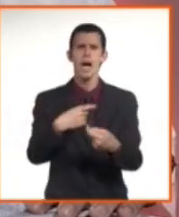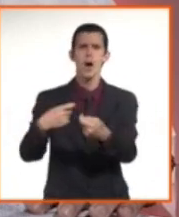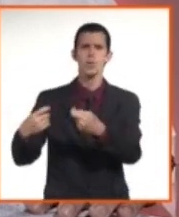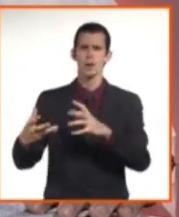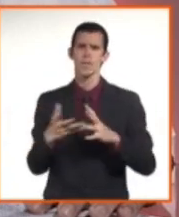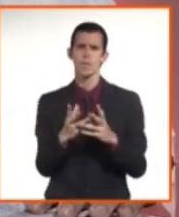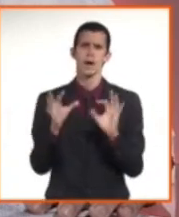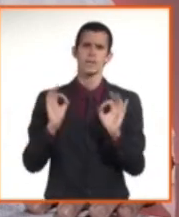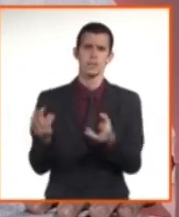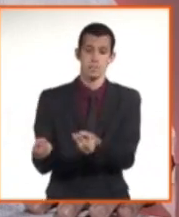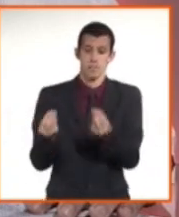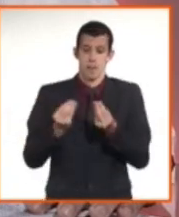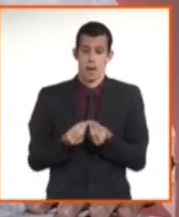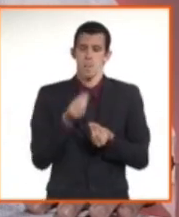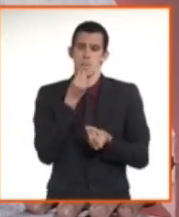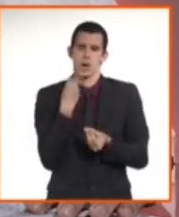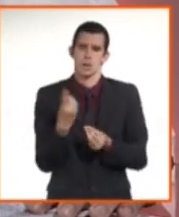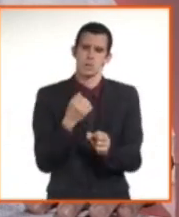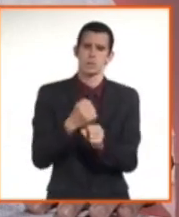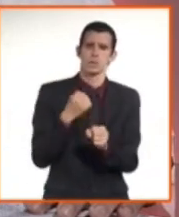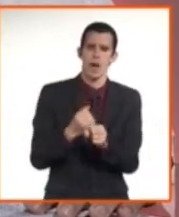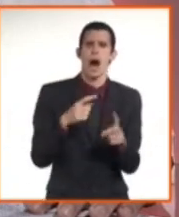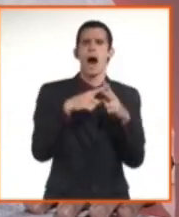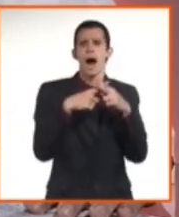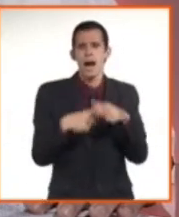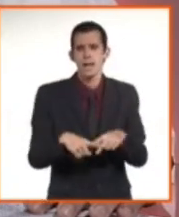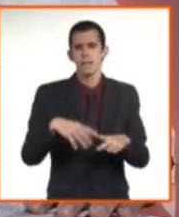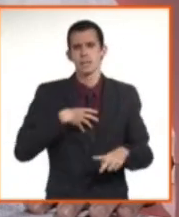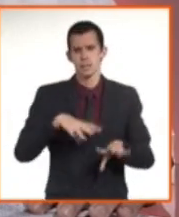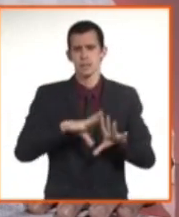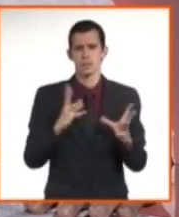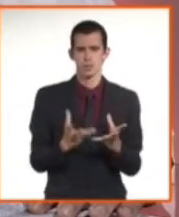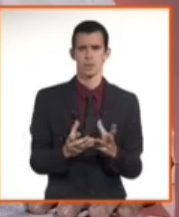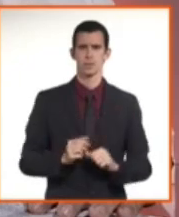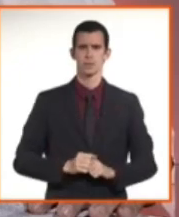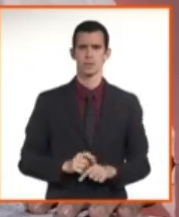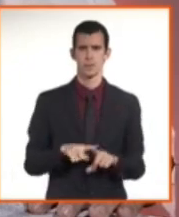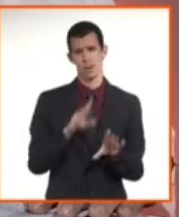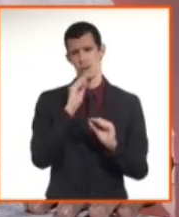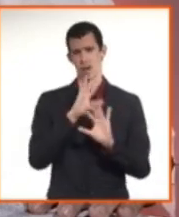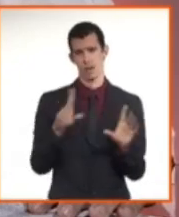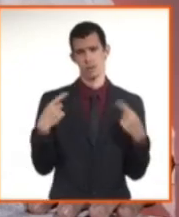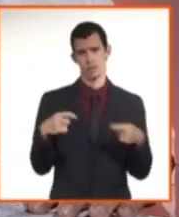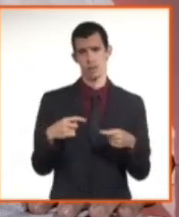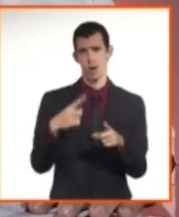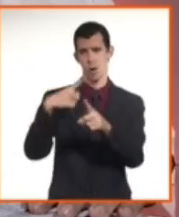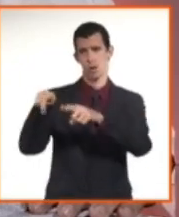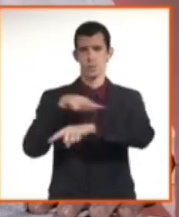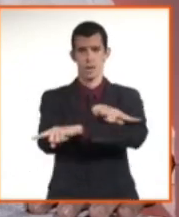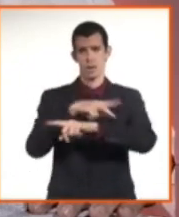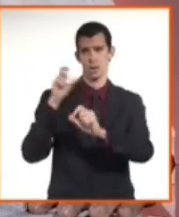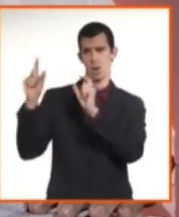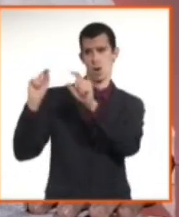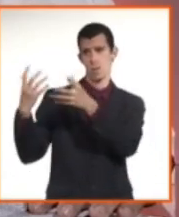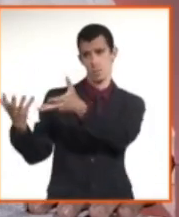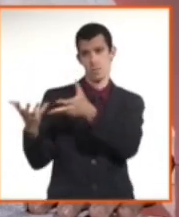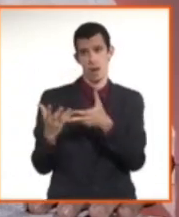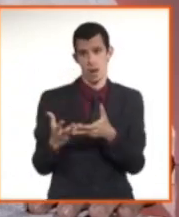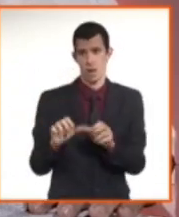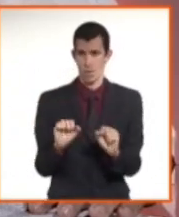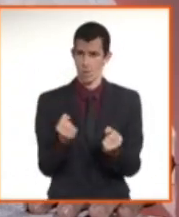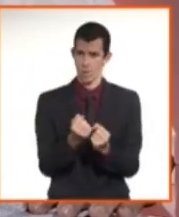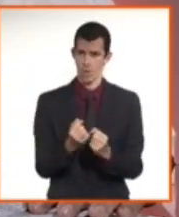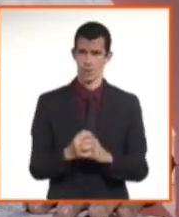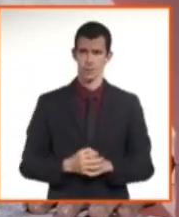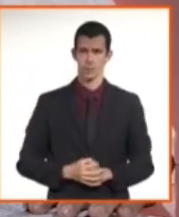estas capacidades que, como bien explicamos, requieren, bueno, importación de un grupo de recursos y paulatinamente lo vamos a ir poniendo. Bueno,